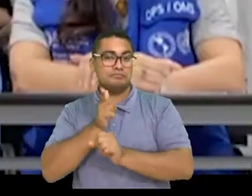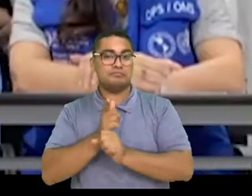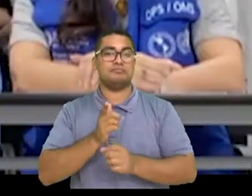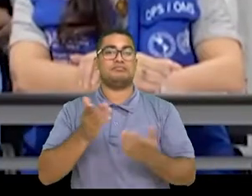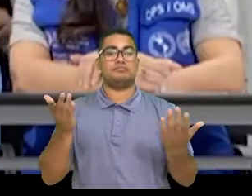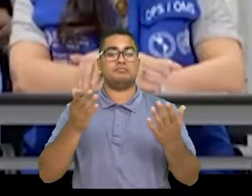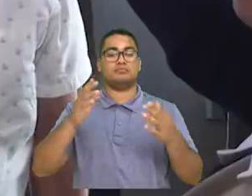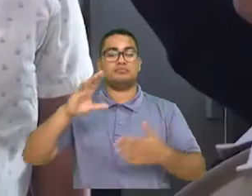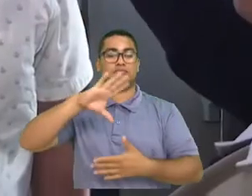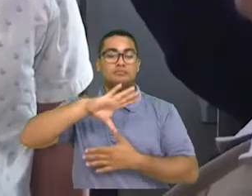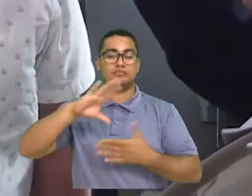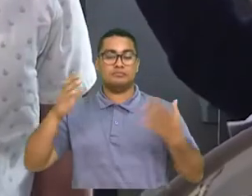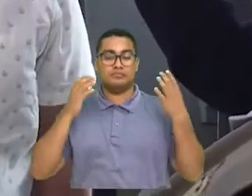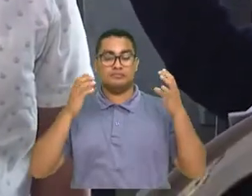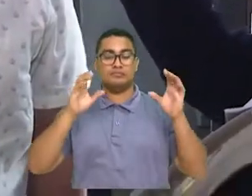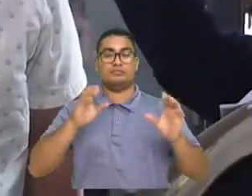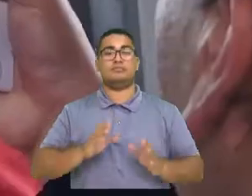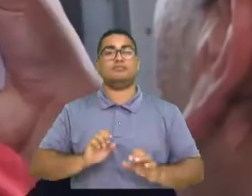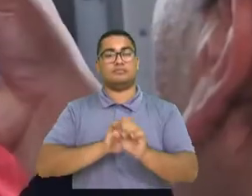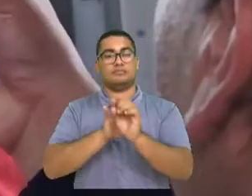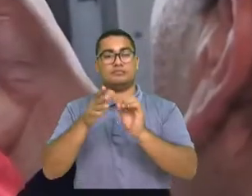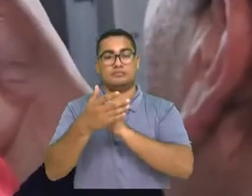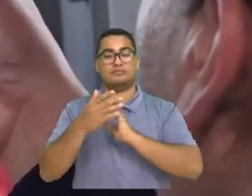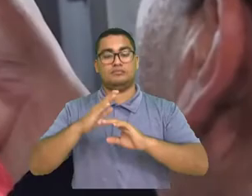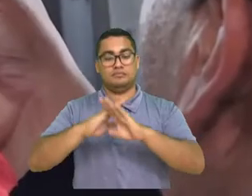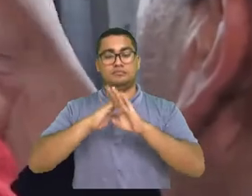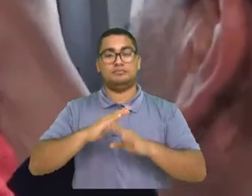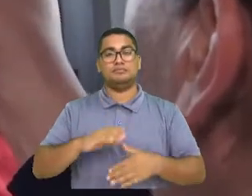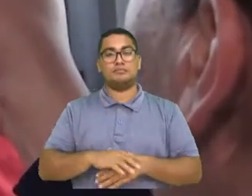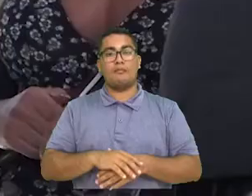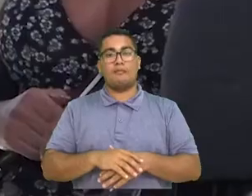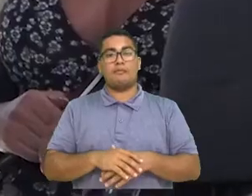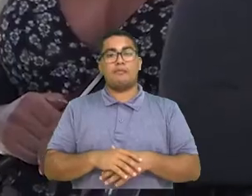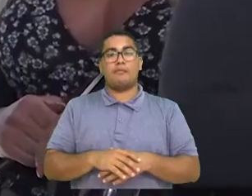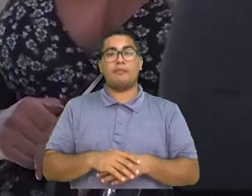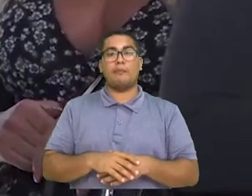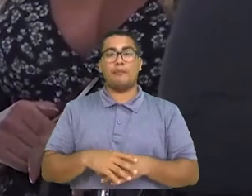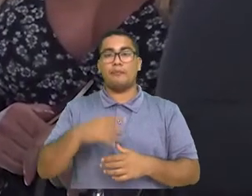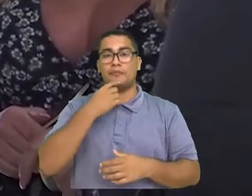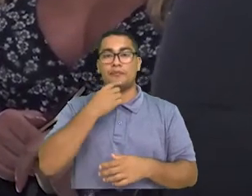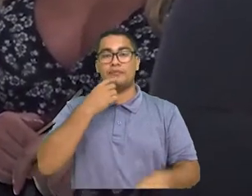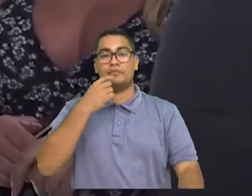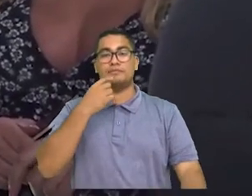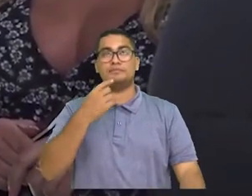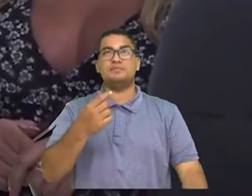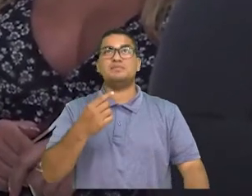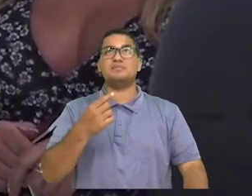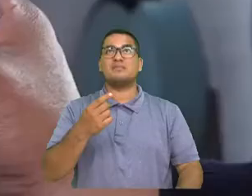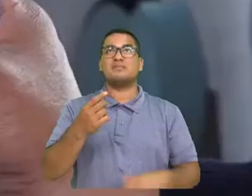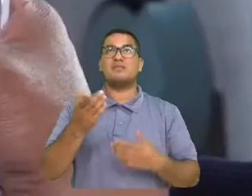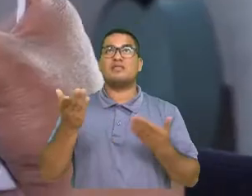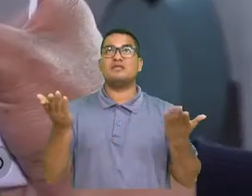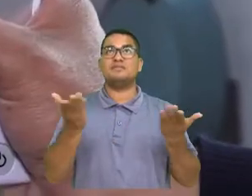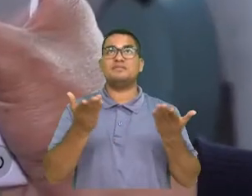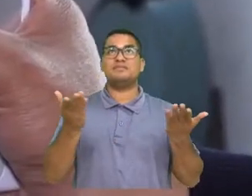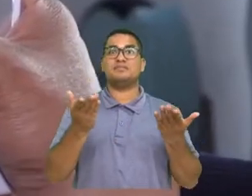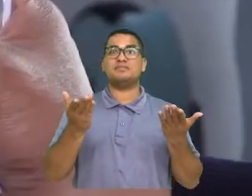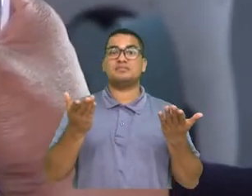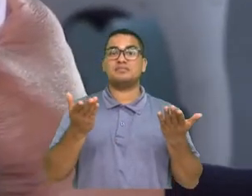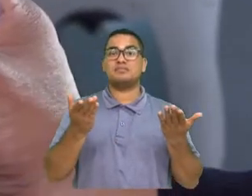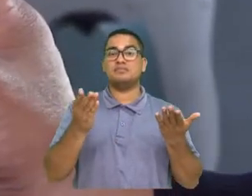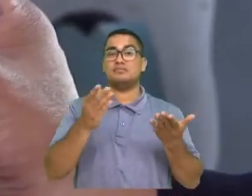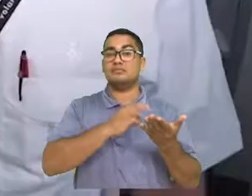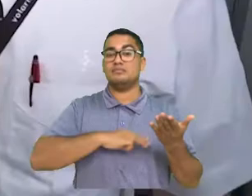el Caribe para hacerle frente a la pandemia del COVID-19. Indica también que Belice recibió 2.500 pruebas de la